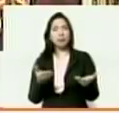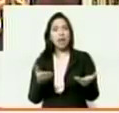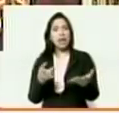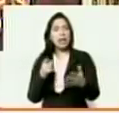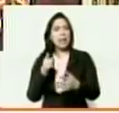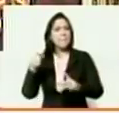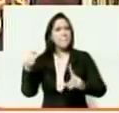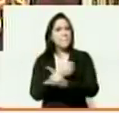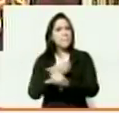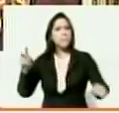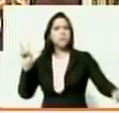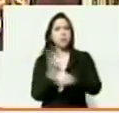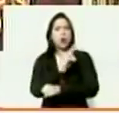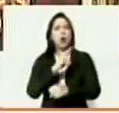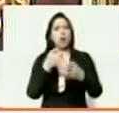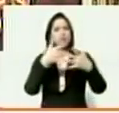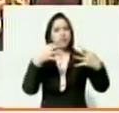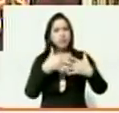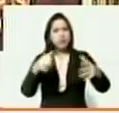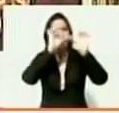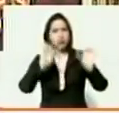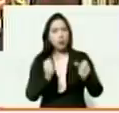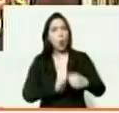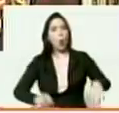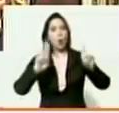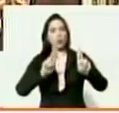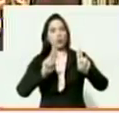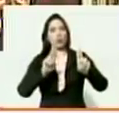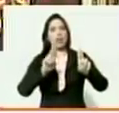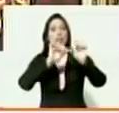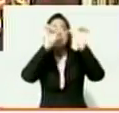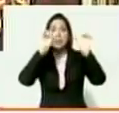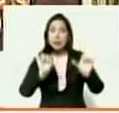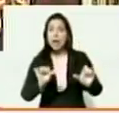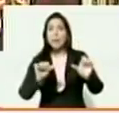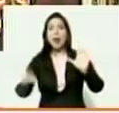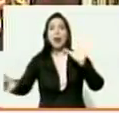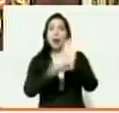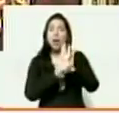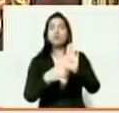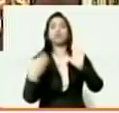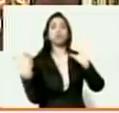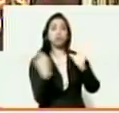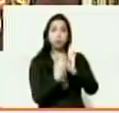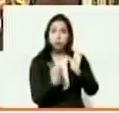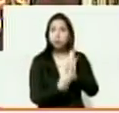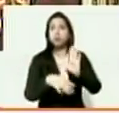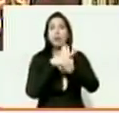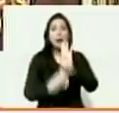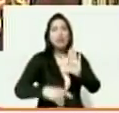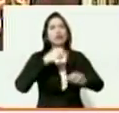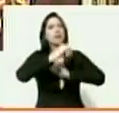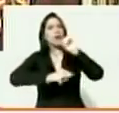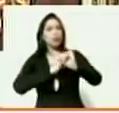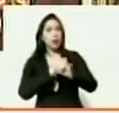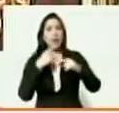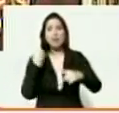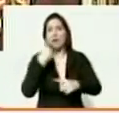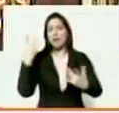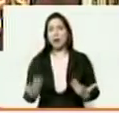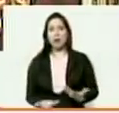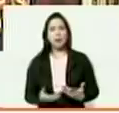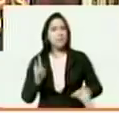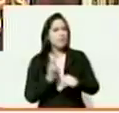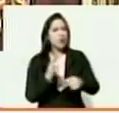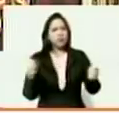el sistema de Naciones Unidas, el sistema de la legalidad y el derecho internacional, el sistema